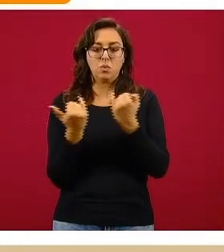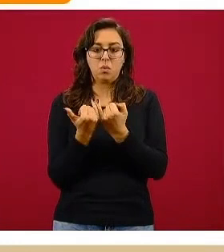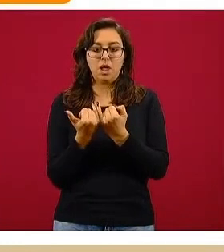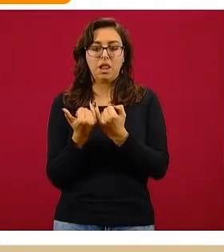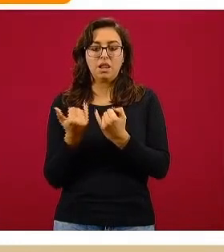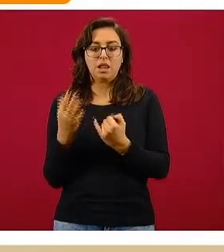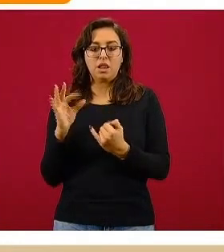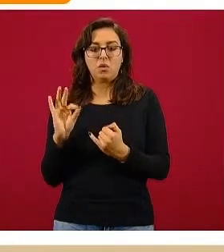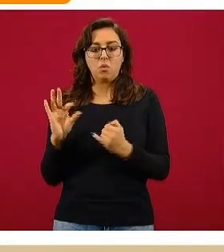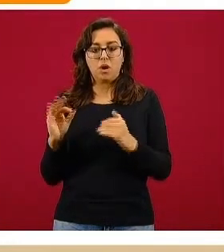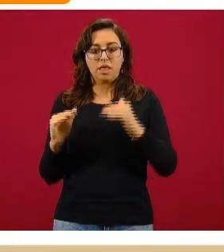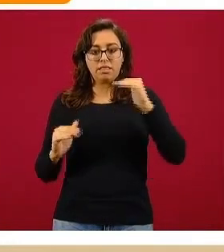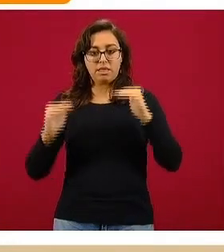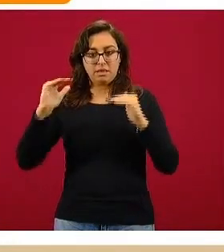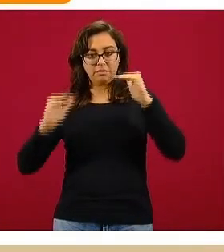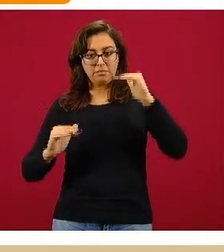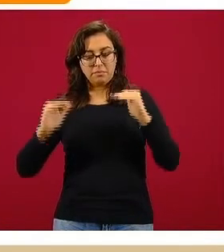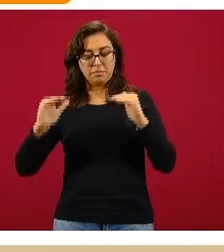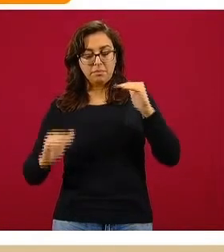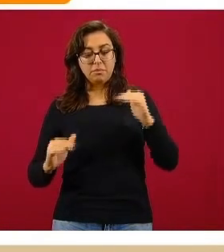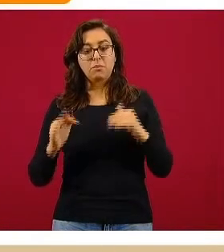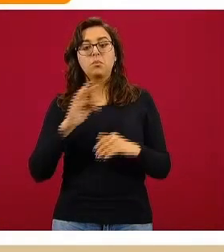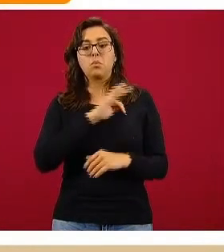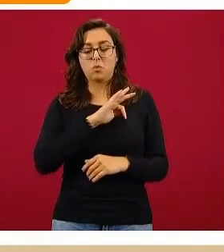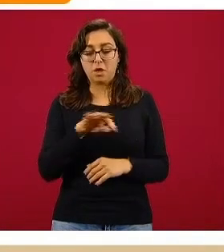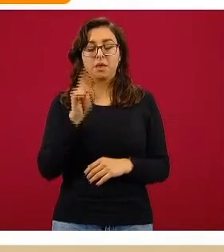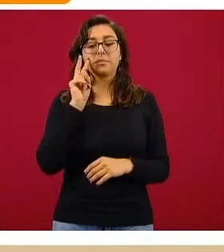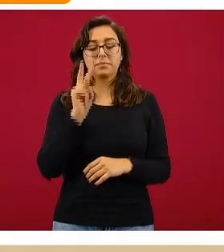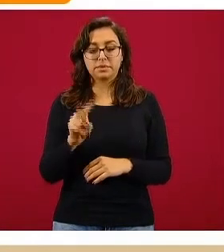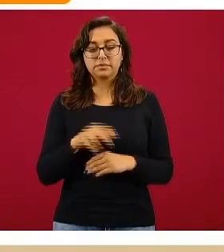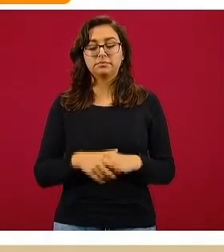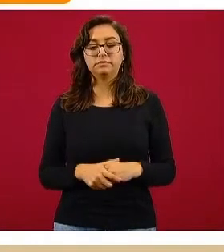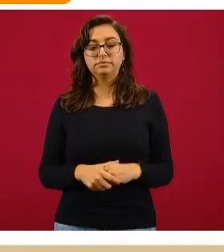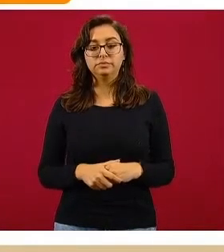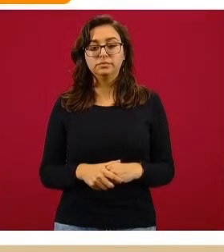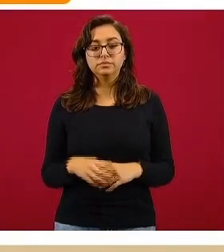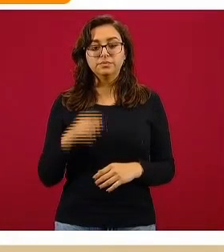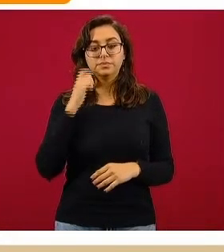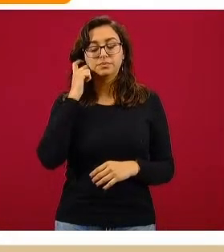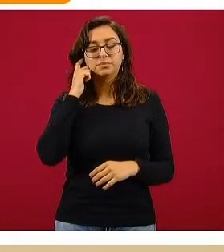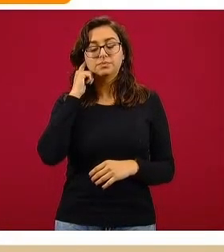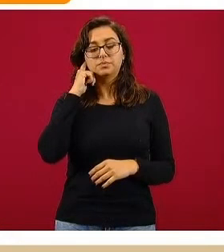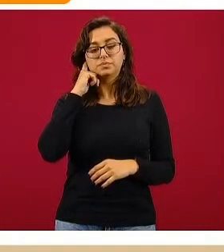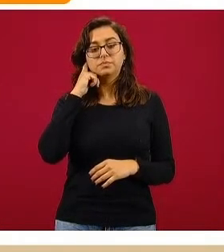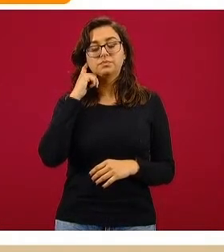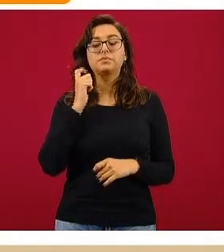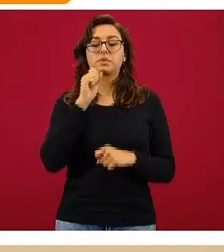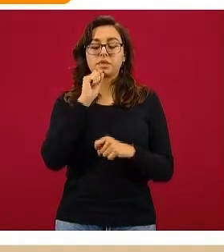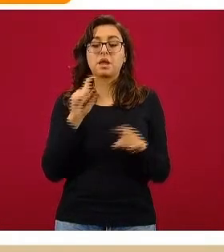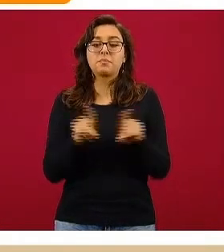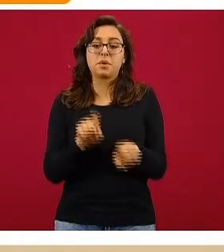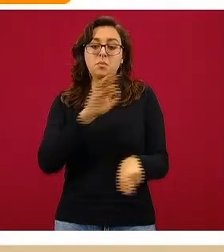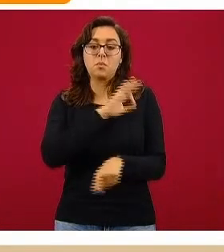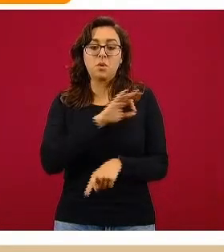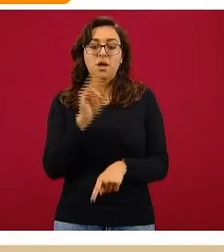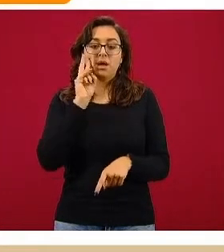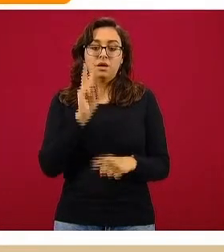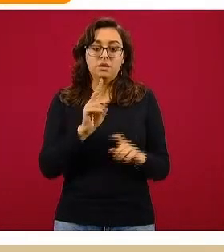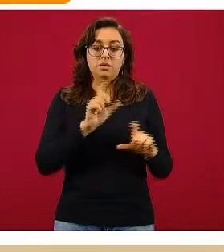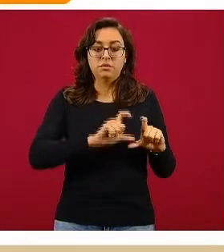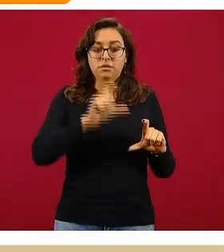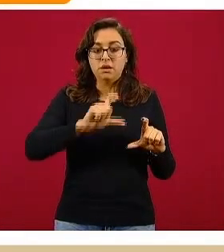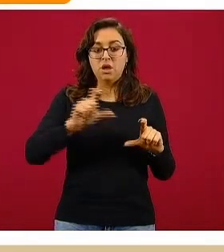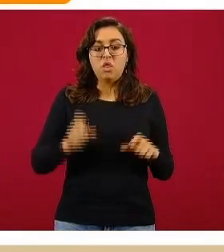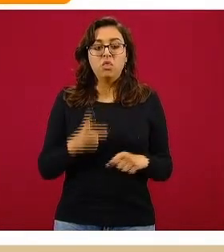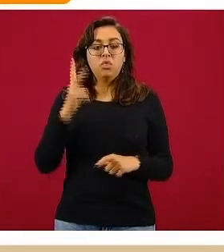40. Algo que vemos distribuido en estas barras de diferentes colores es precisamente estas más de